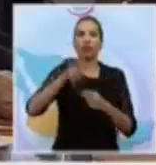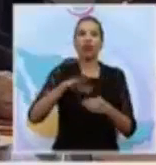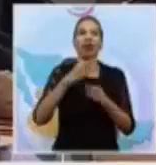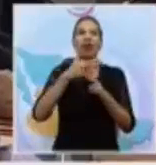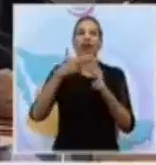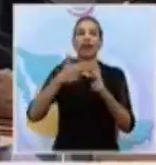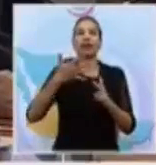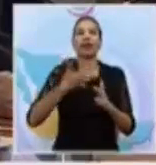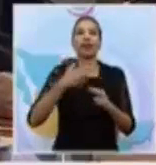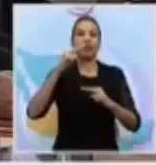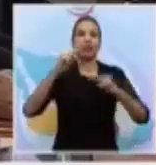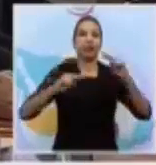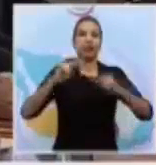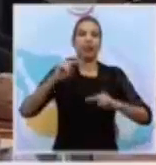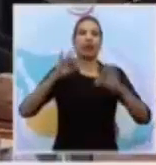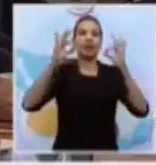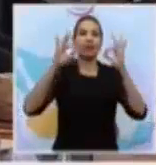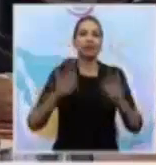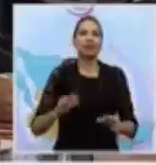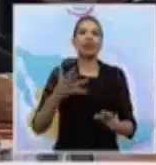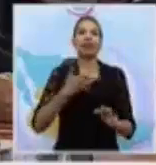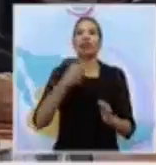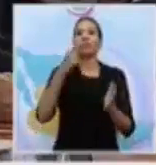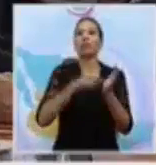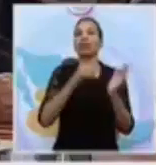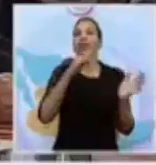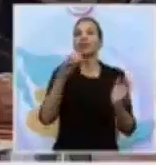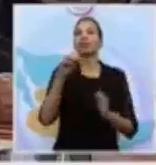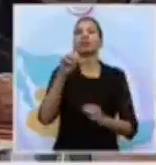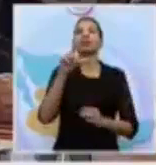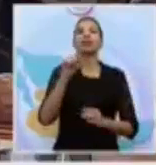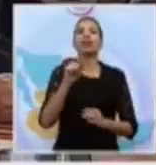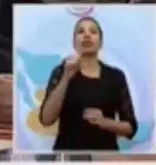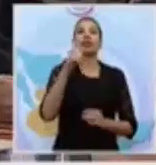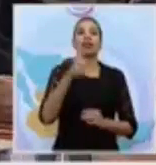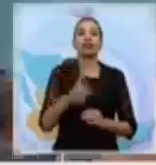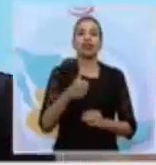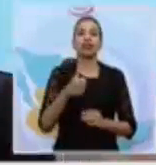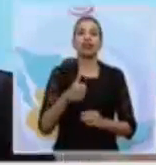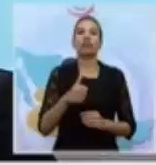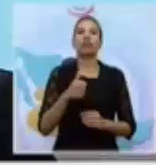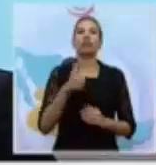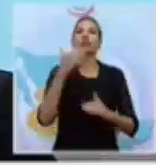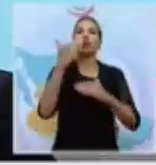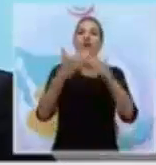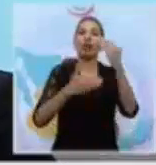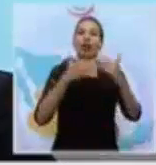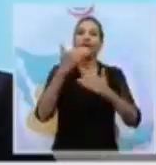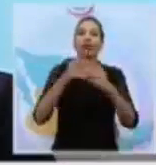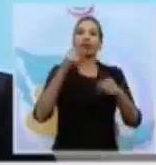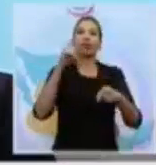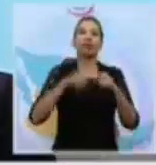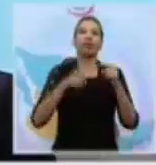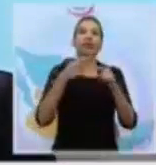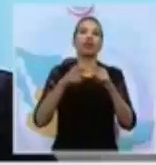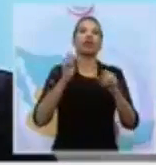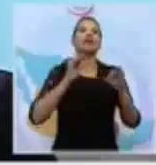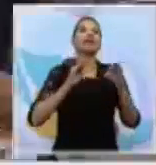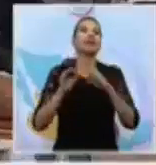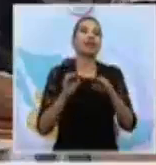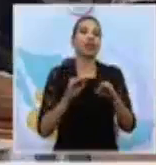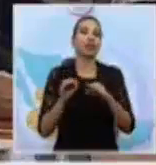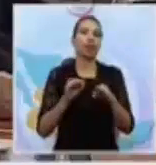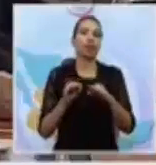hasta alcanzar el nivel real que tuvo en 1976. Avanzar en la desenajenación del